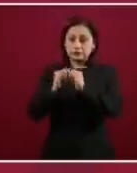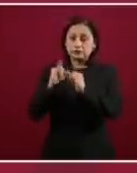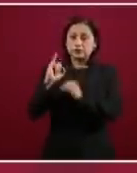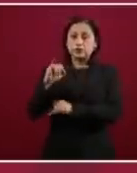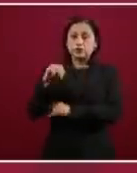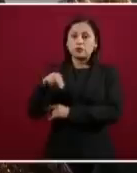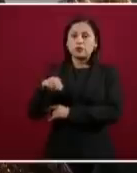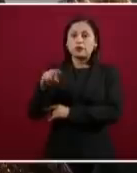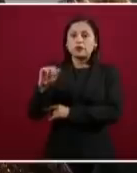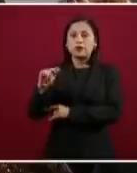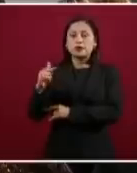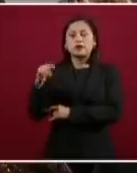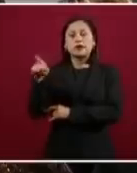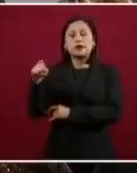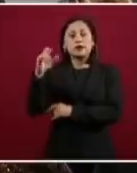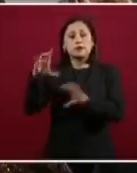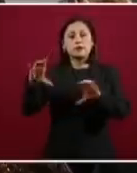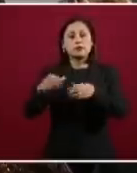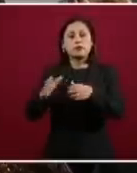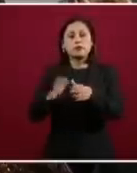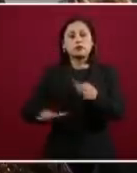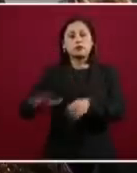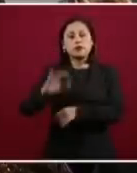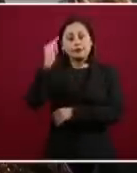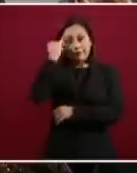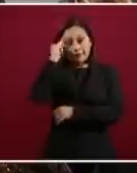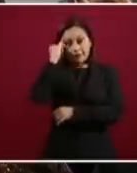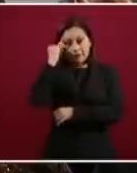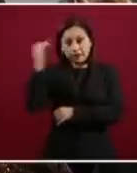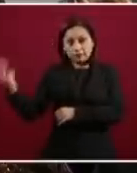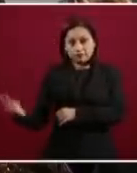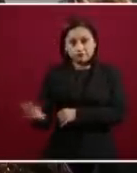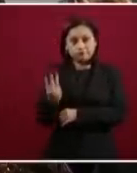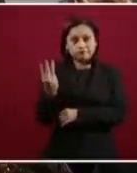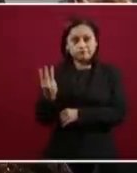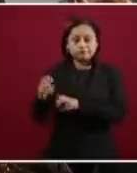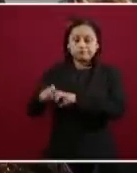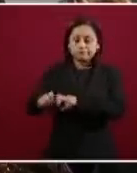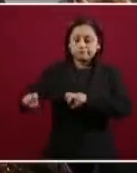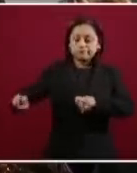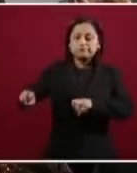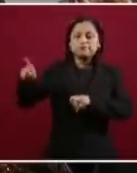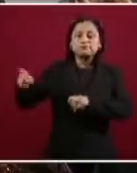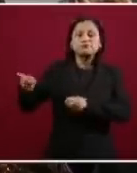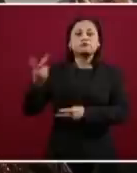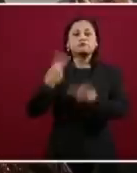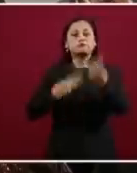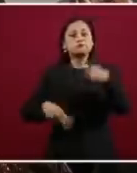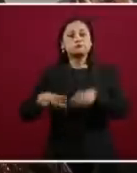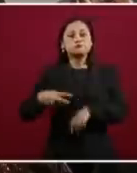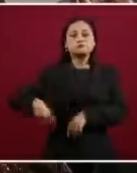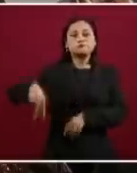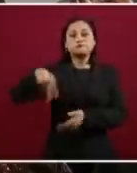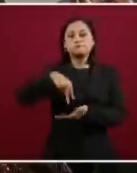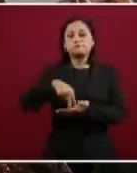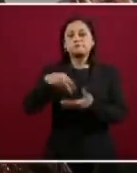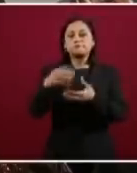Indígenas. Los tres nos van a exponer sobre este tema.